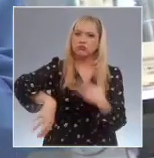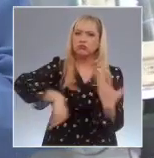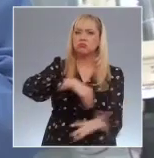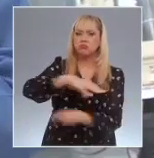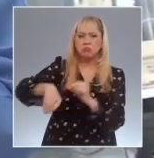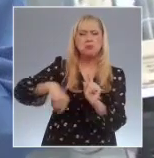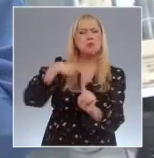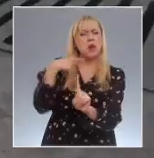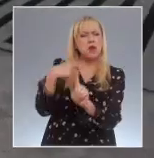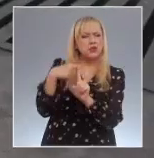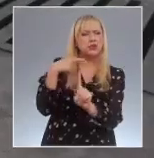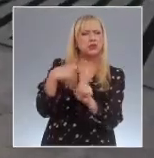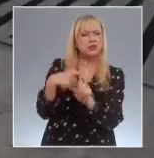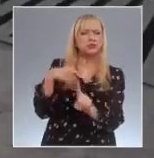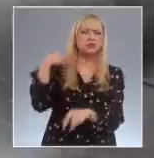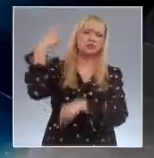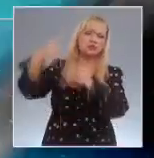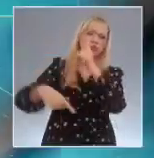en 2024.